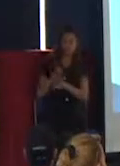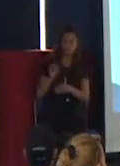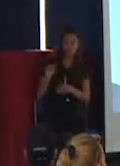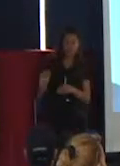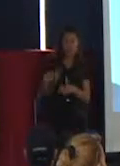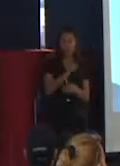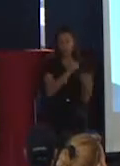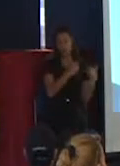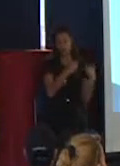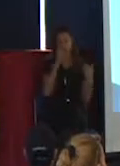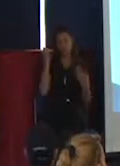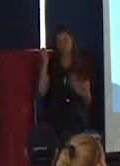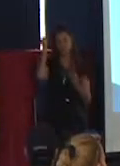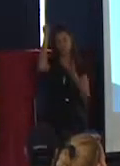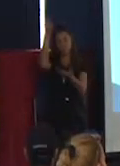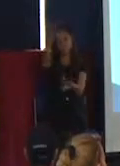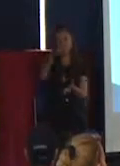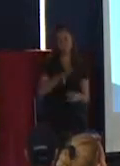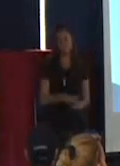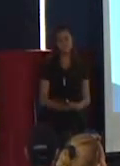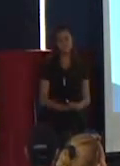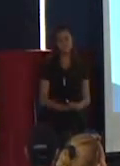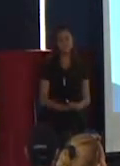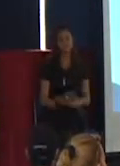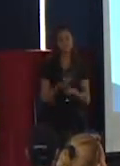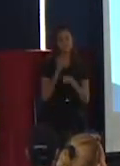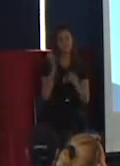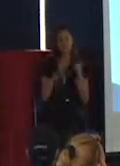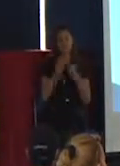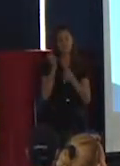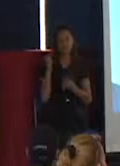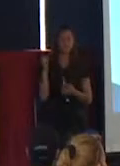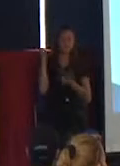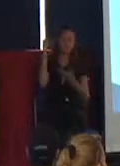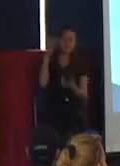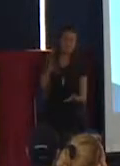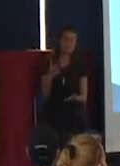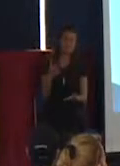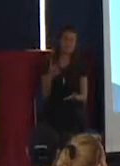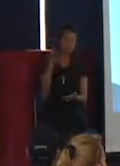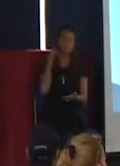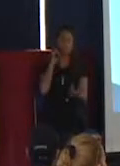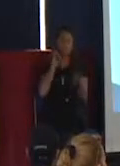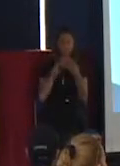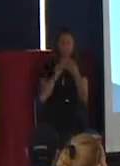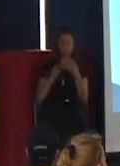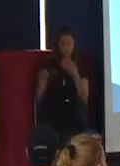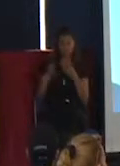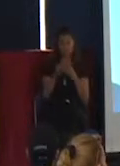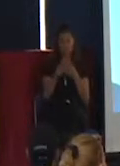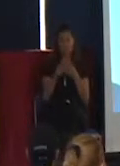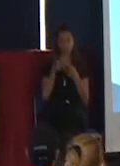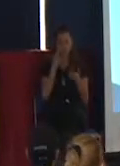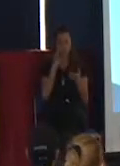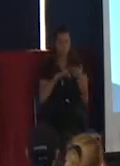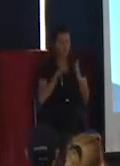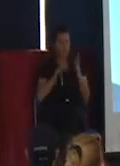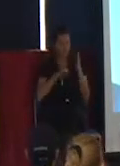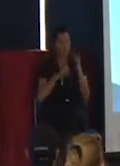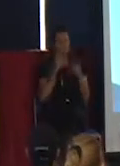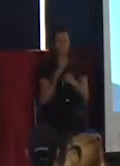quienes recae ese orden económico para la garantía de los derechos.